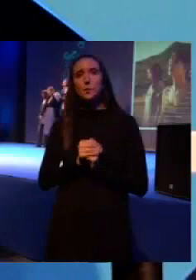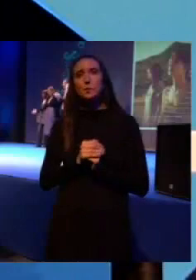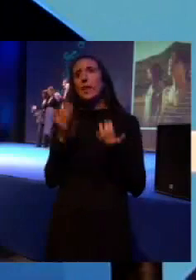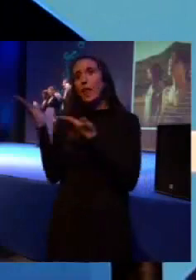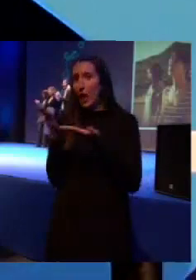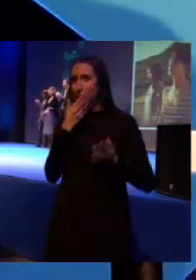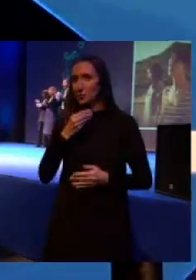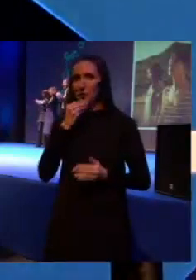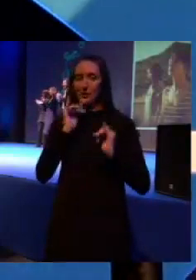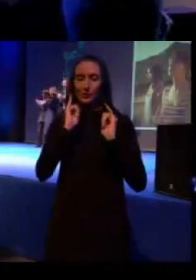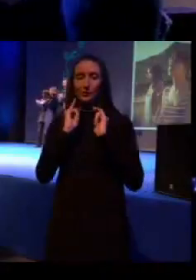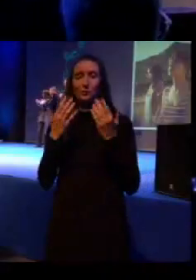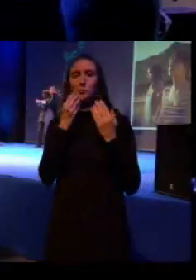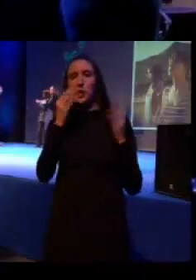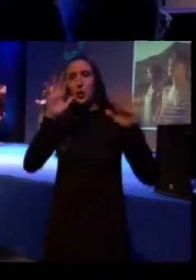bonita.